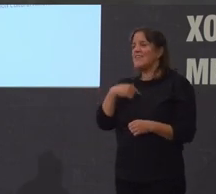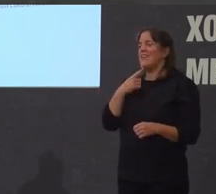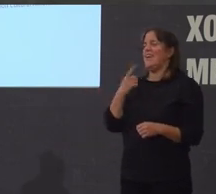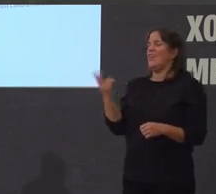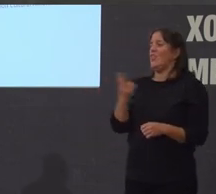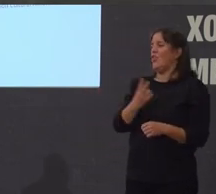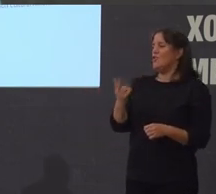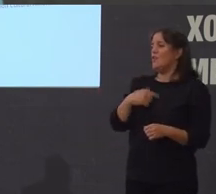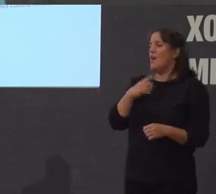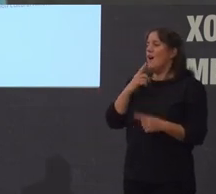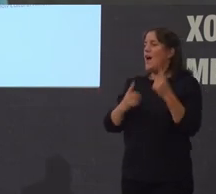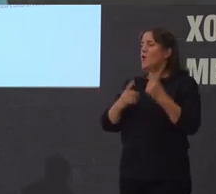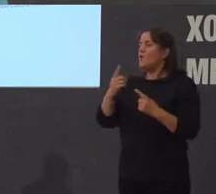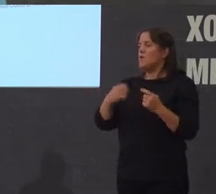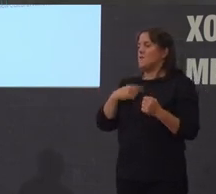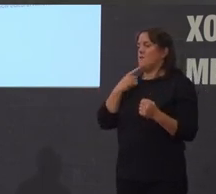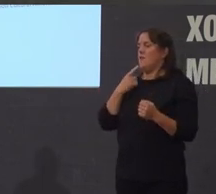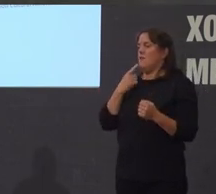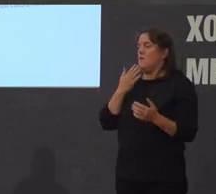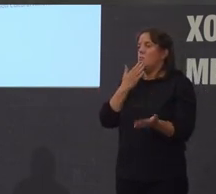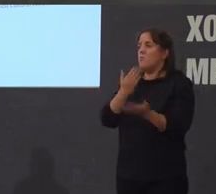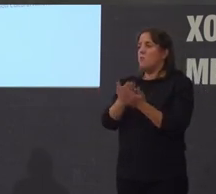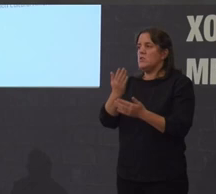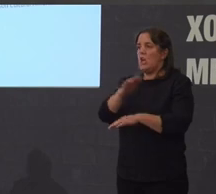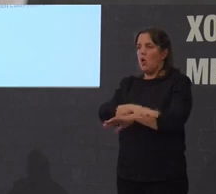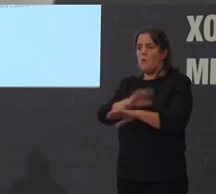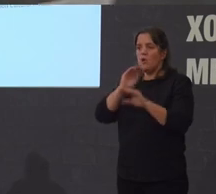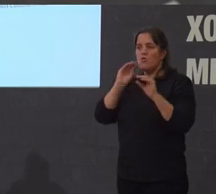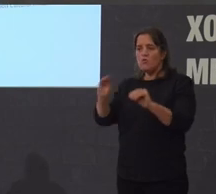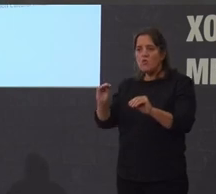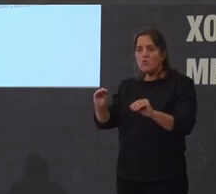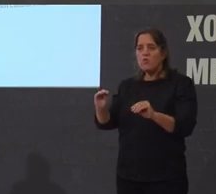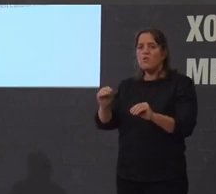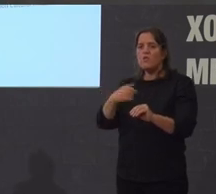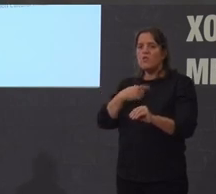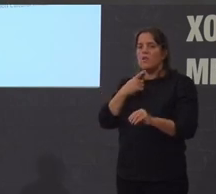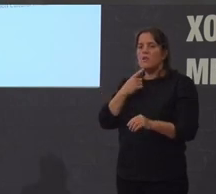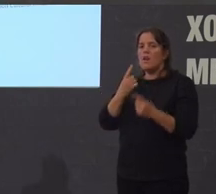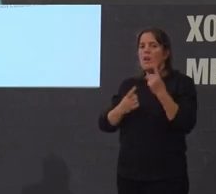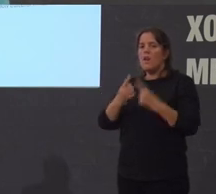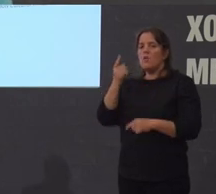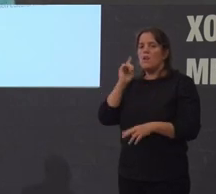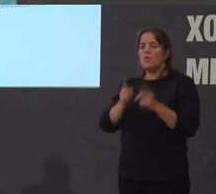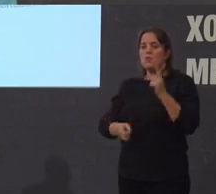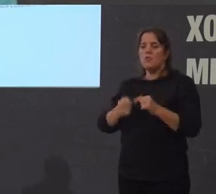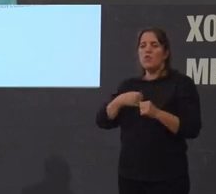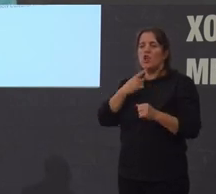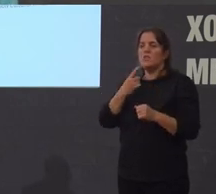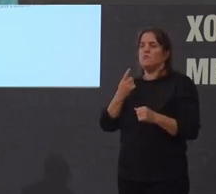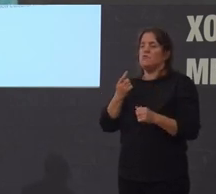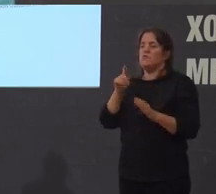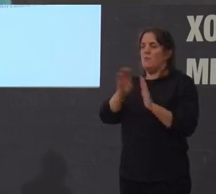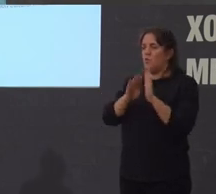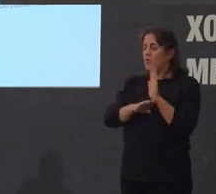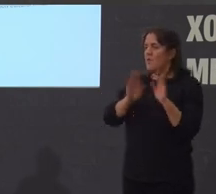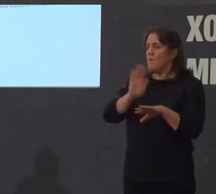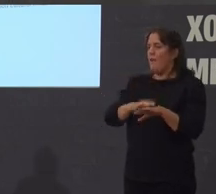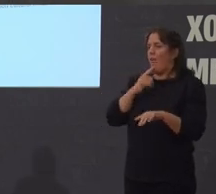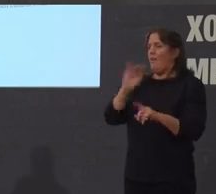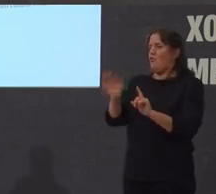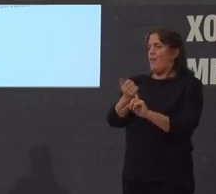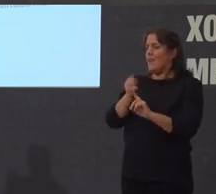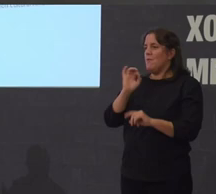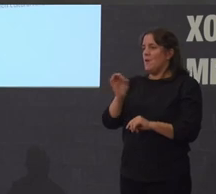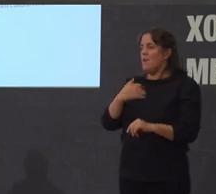que son de iniciativa del gobierno y que dicta una serie de disposiciones para llevarlas a cabo como sería